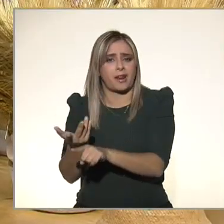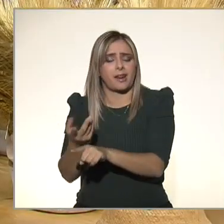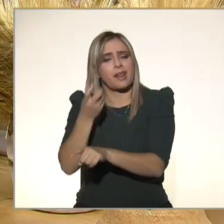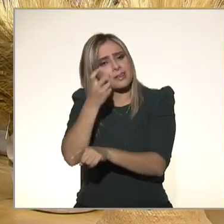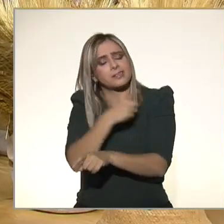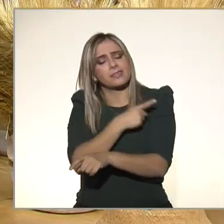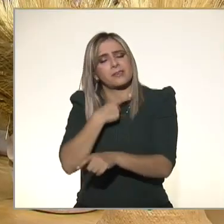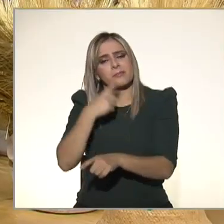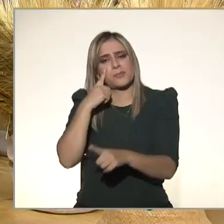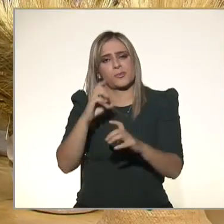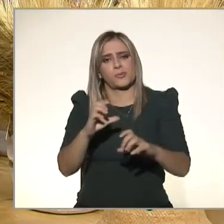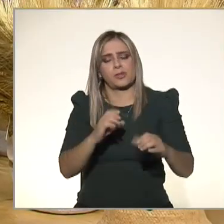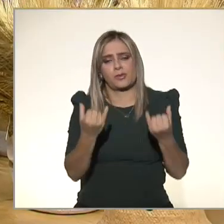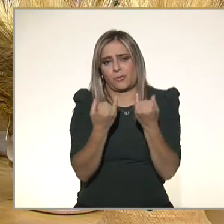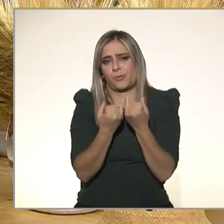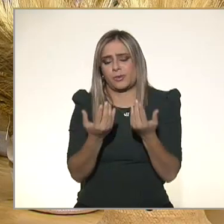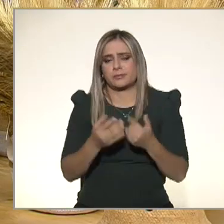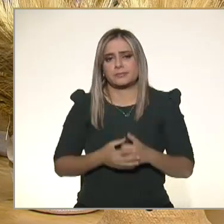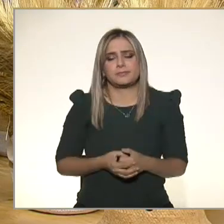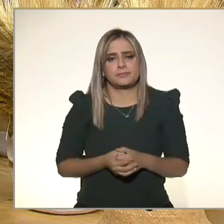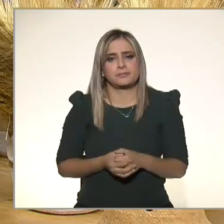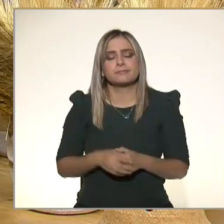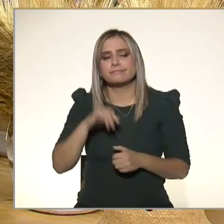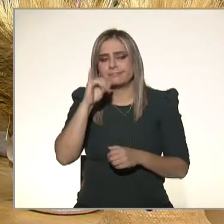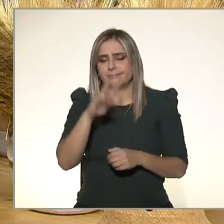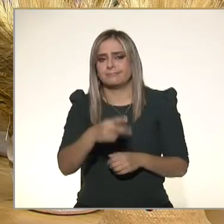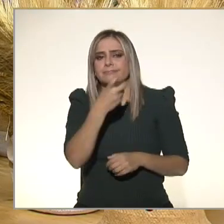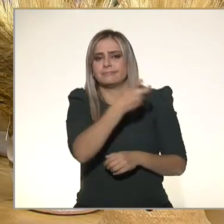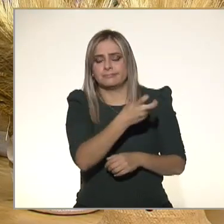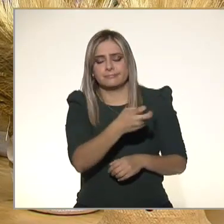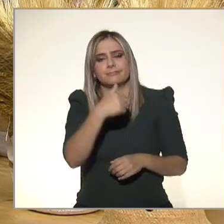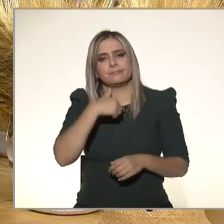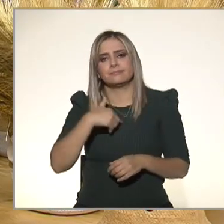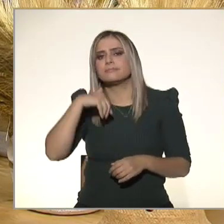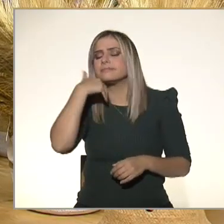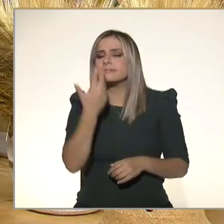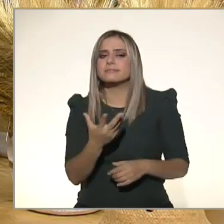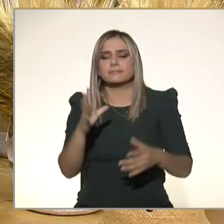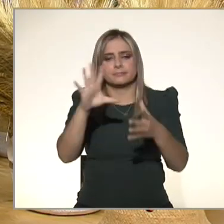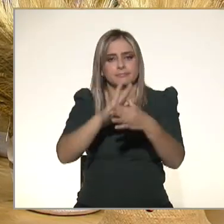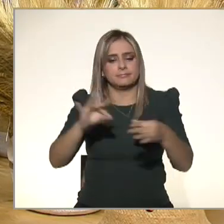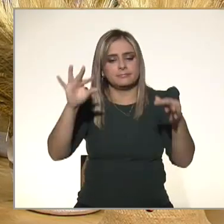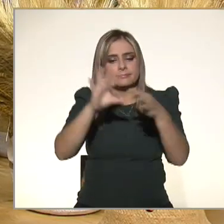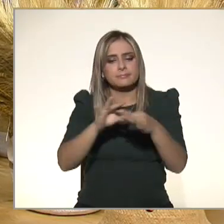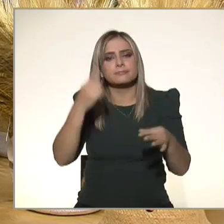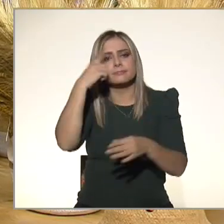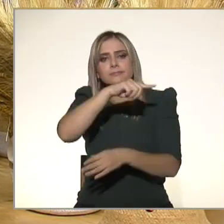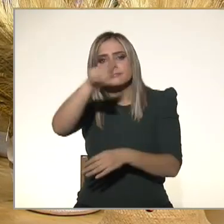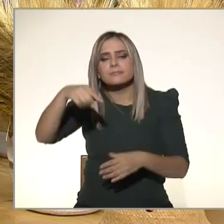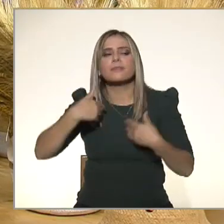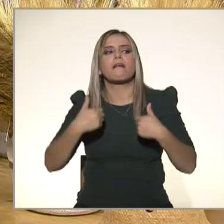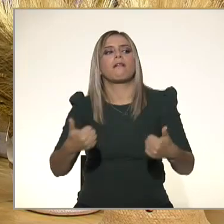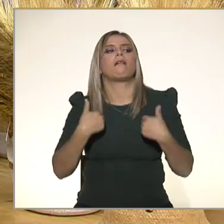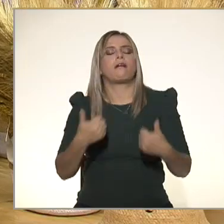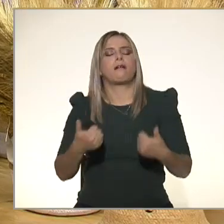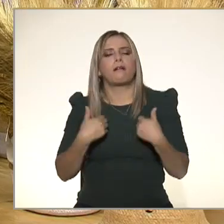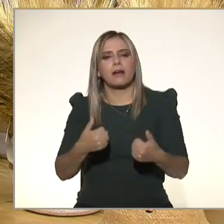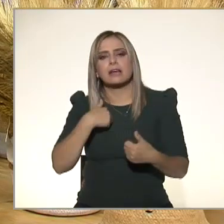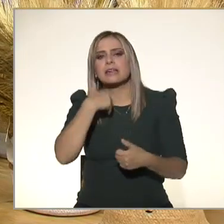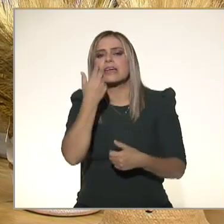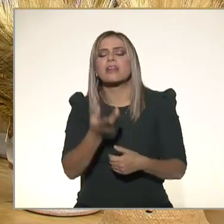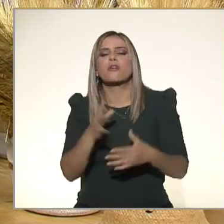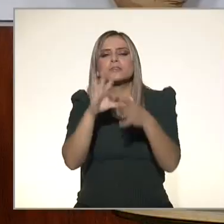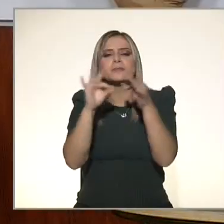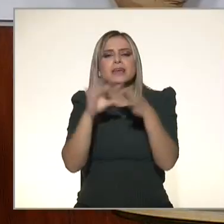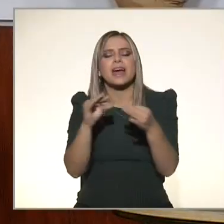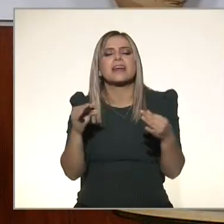tenemos que llegar. Entonces regresemos porque justo es lo que nos gusta hacer aquí en Diálogos, compartir con ustedes y que nos entendamos en un lenguaje fácil y